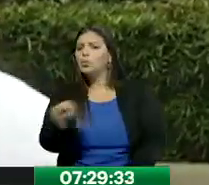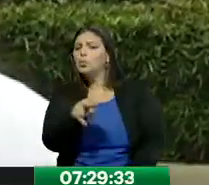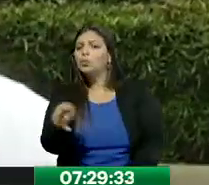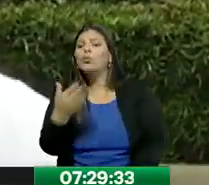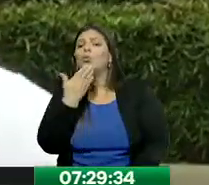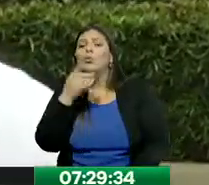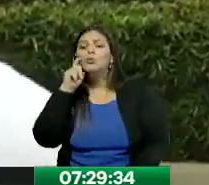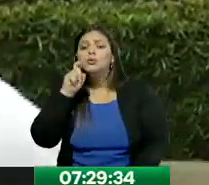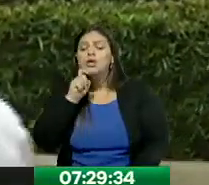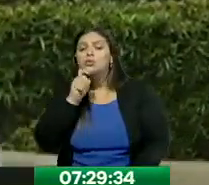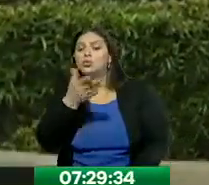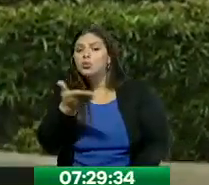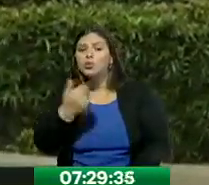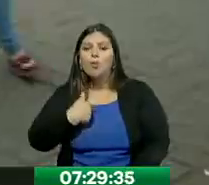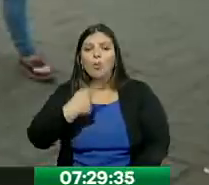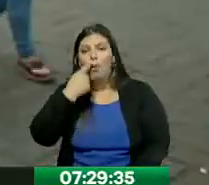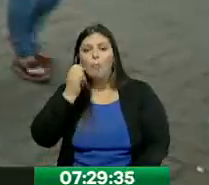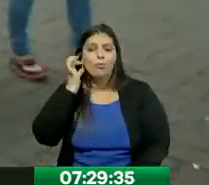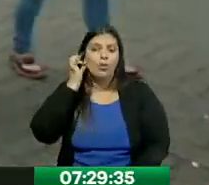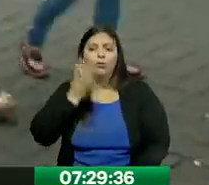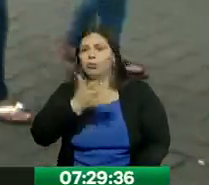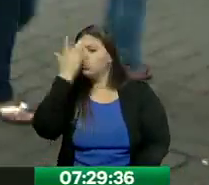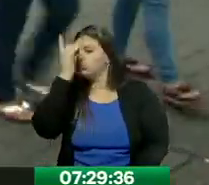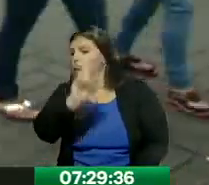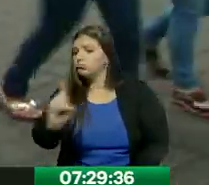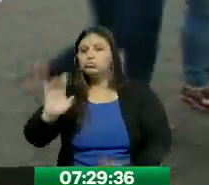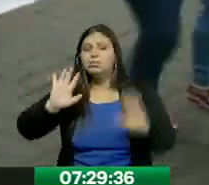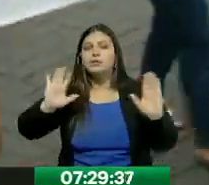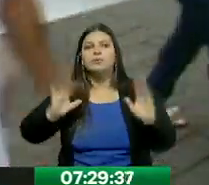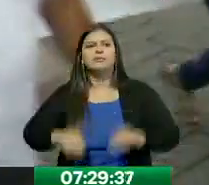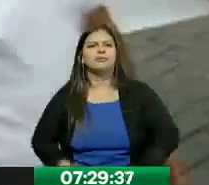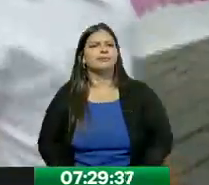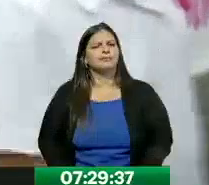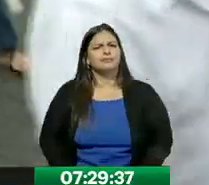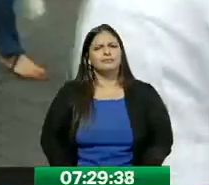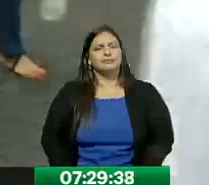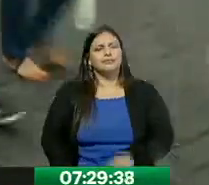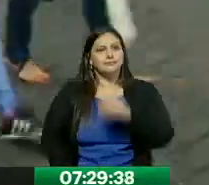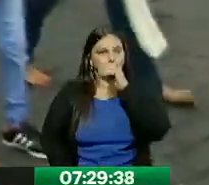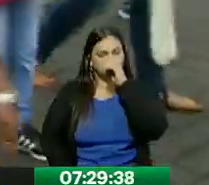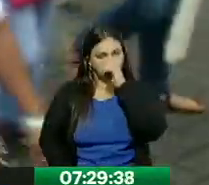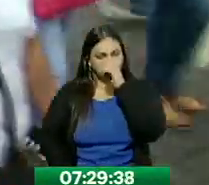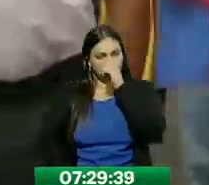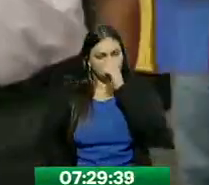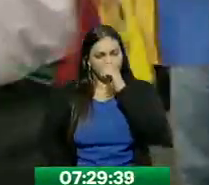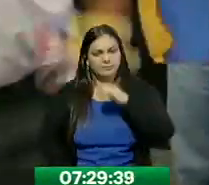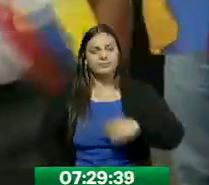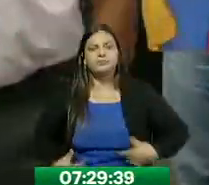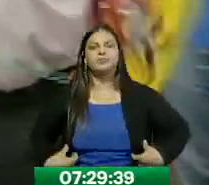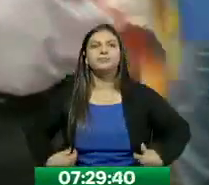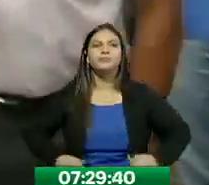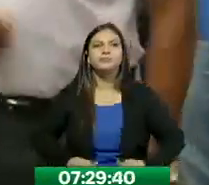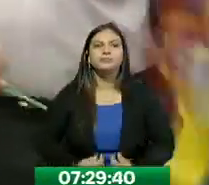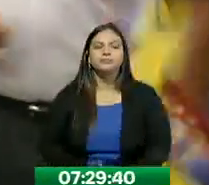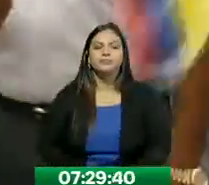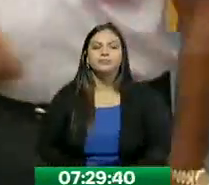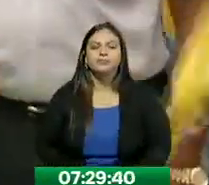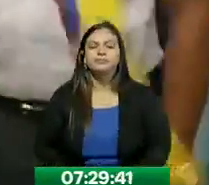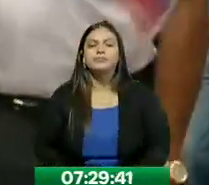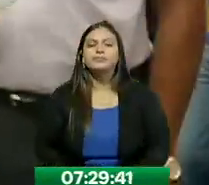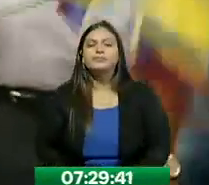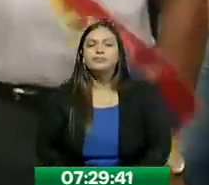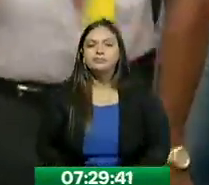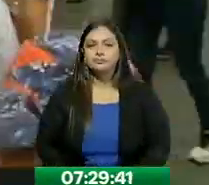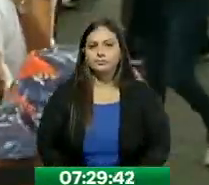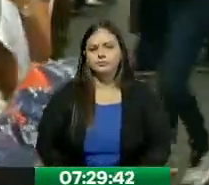cuales el Estado debe en este momento legislar. Y pese a que la Corte también se esmeró en aclarar que solo se pronunció sobre la educación en torno a